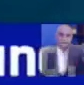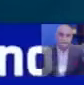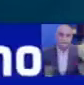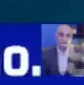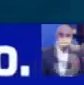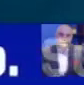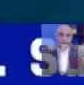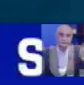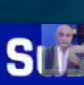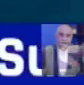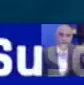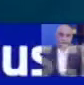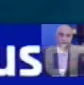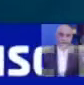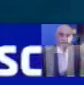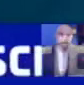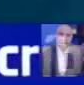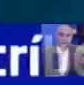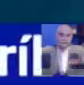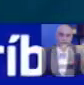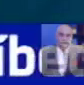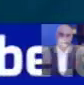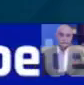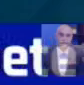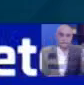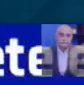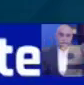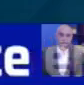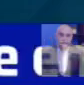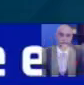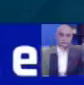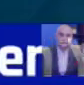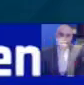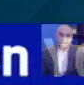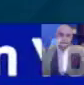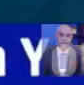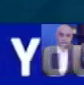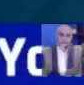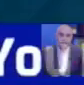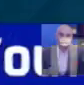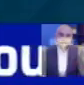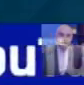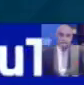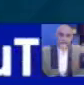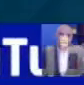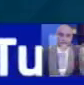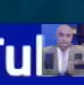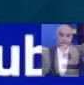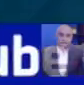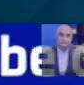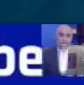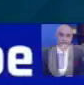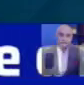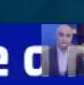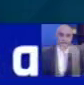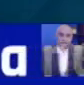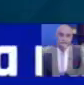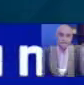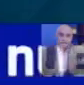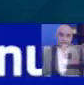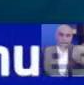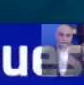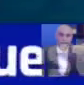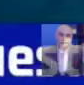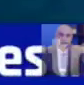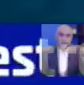pero merece una estatua fálica ahí precisamente en la casa del peruano español Vargas Llosa. Y bueno,